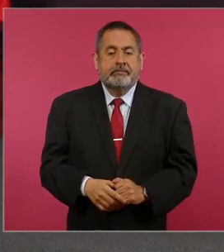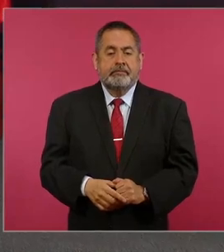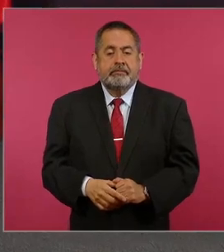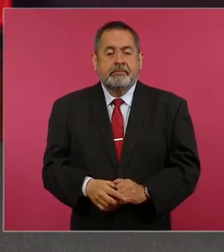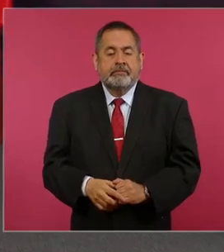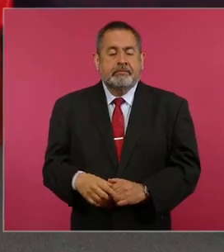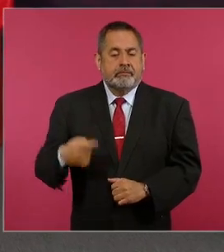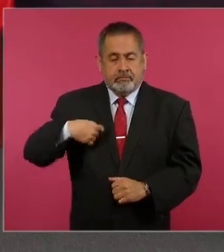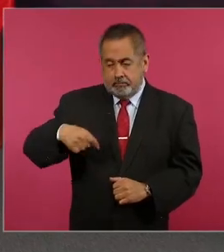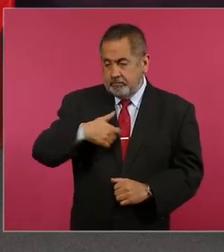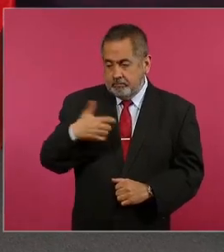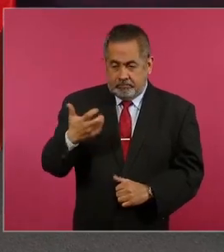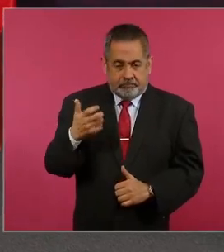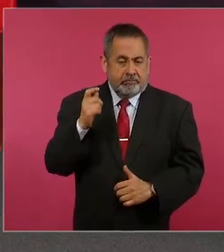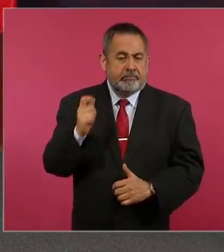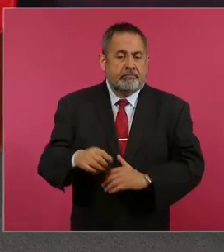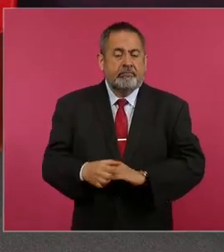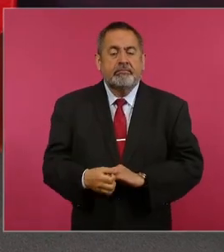actuamos